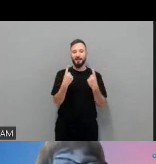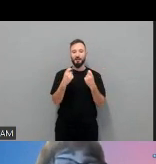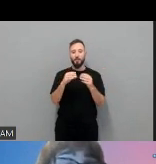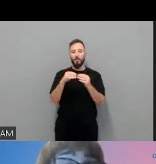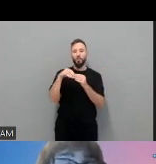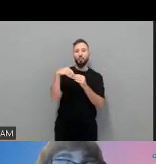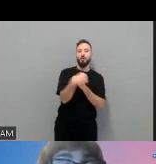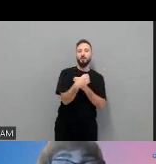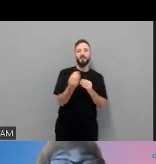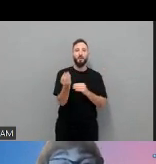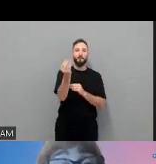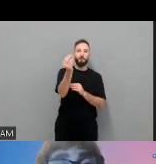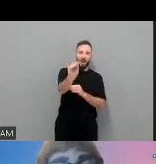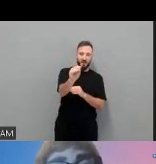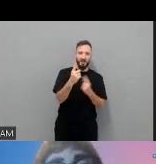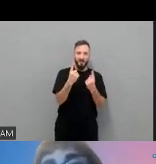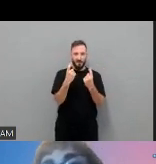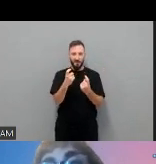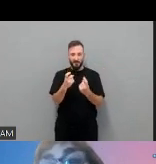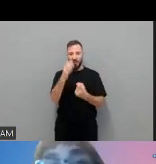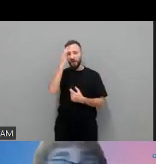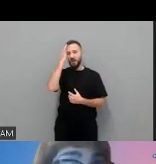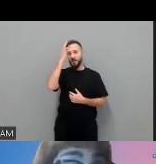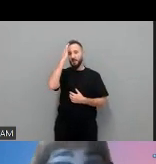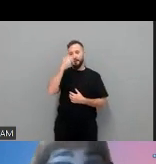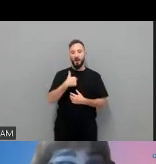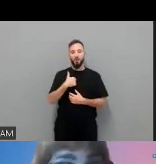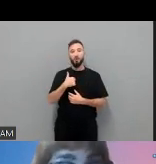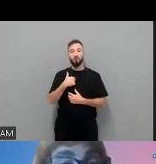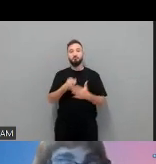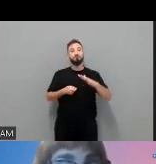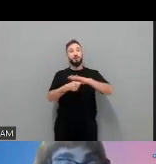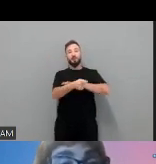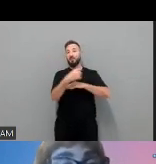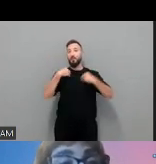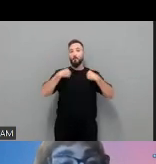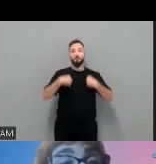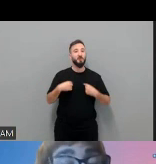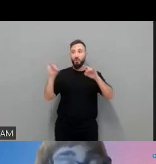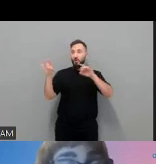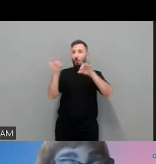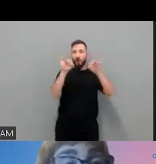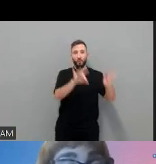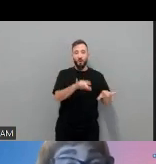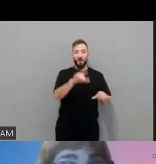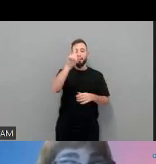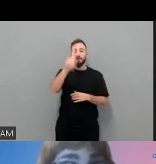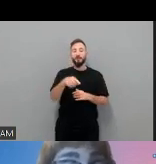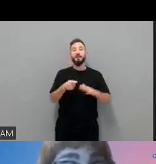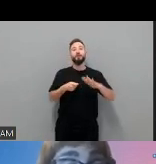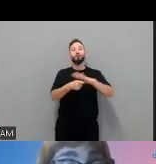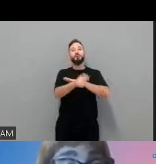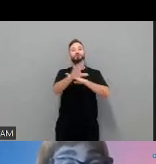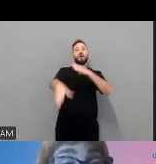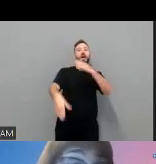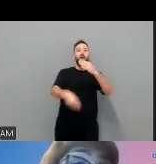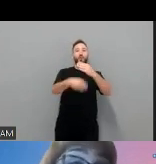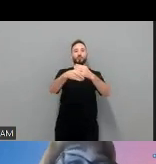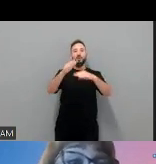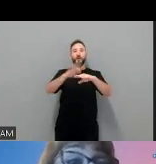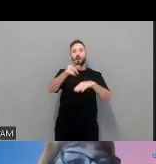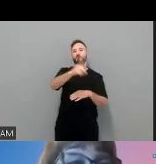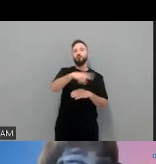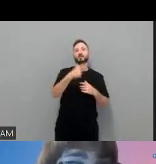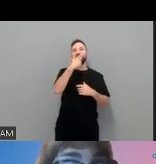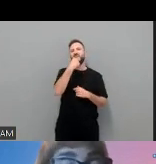Pues básicamente, pues porque aunque lo que se presenta es lo mismo, por cierto, también os he recuperado la solicitud para facilitaros pues